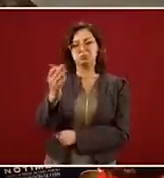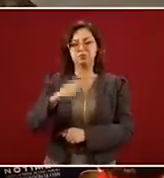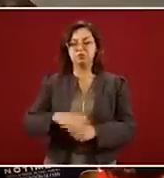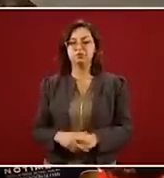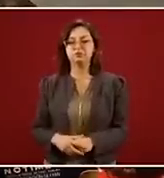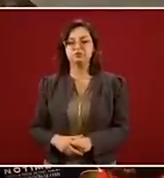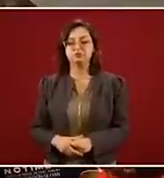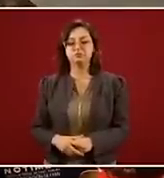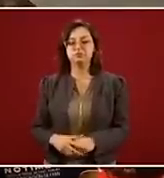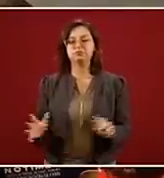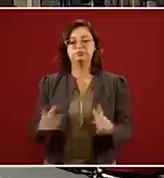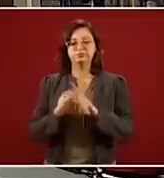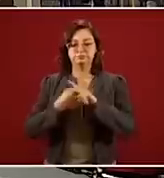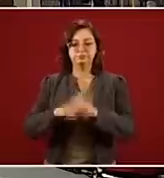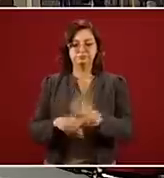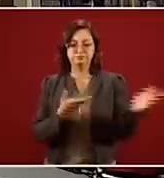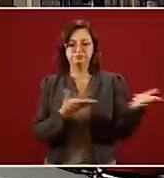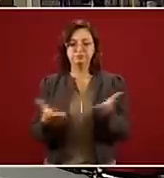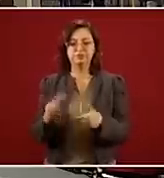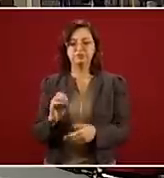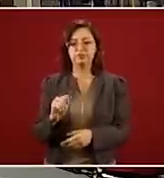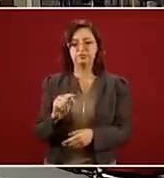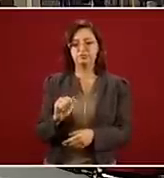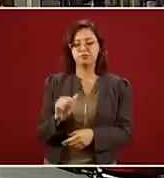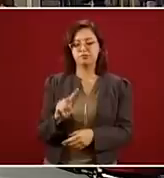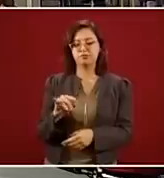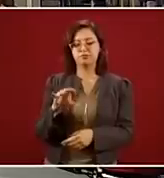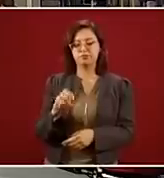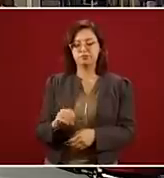Entonces, vamos a empezar con Octavio.